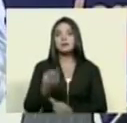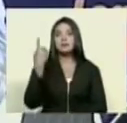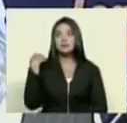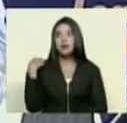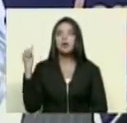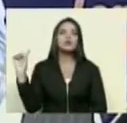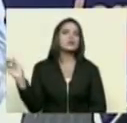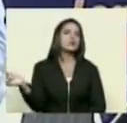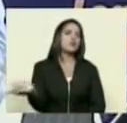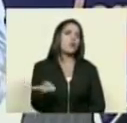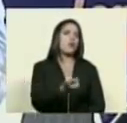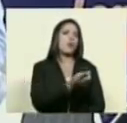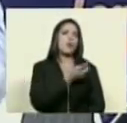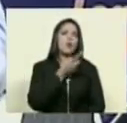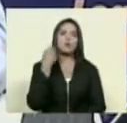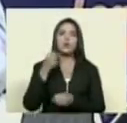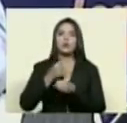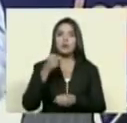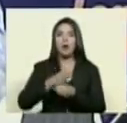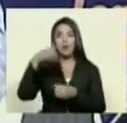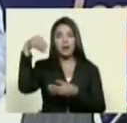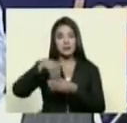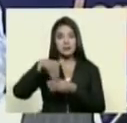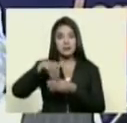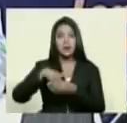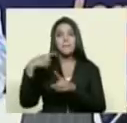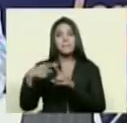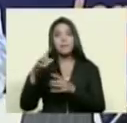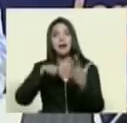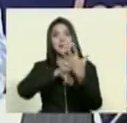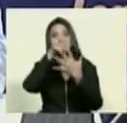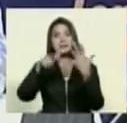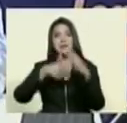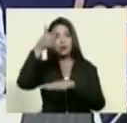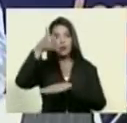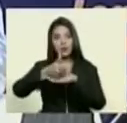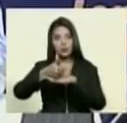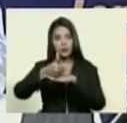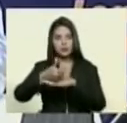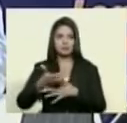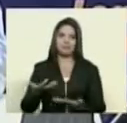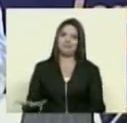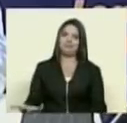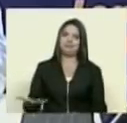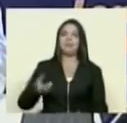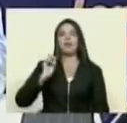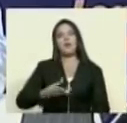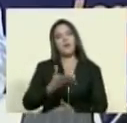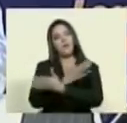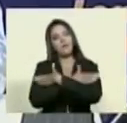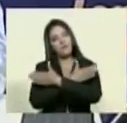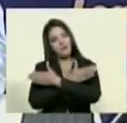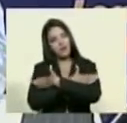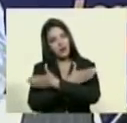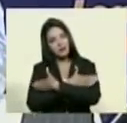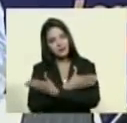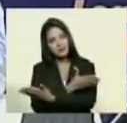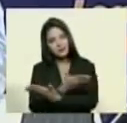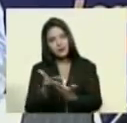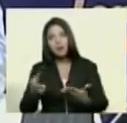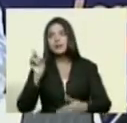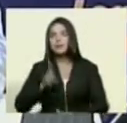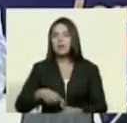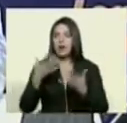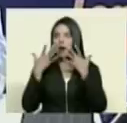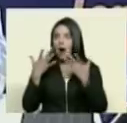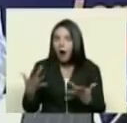todos los funcionarios del Poder Electoral junto a sus 5 rectores, no solamente tenemos que felicitarlos, sino también que